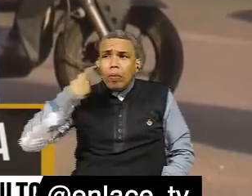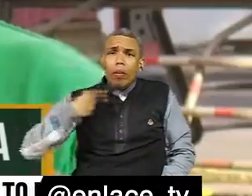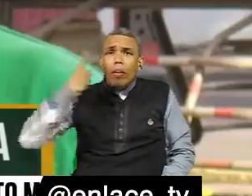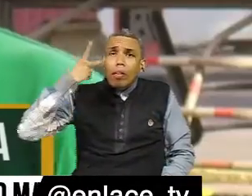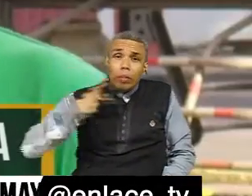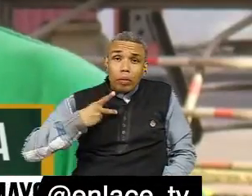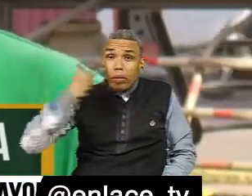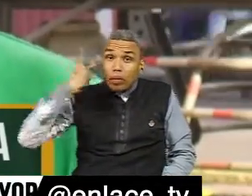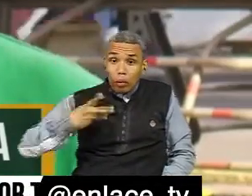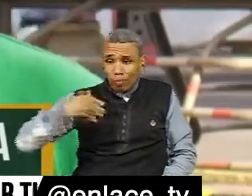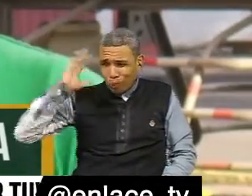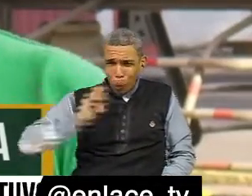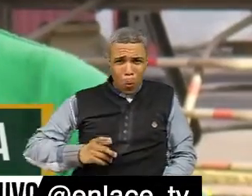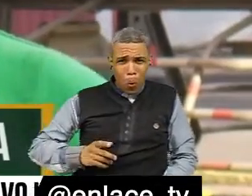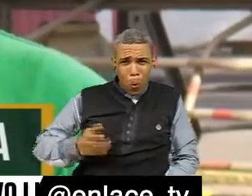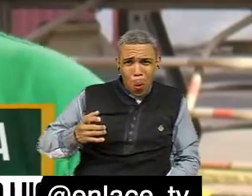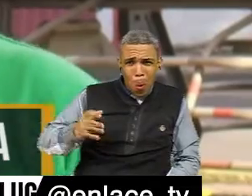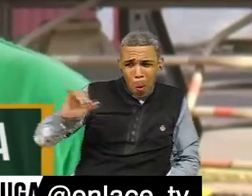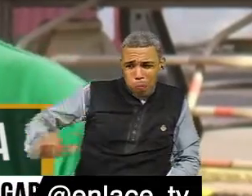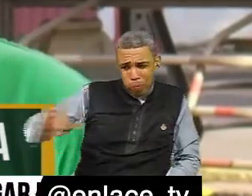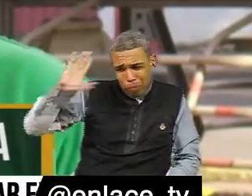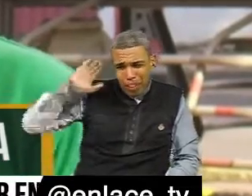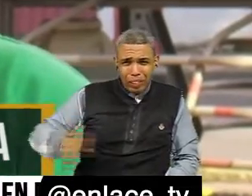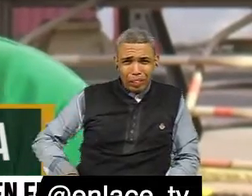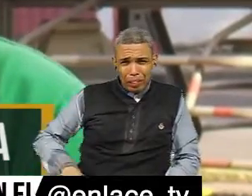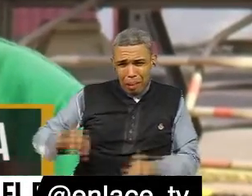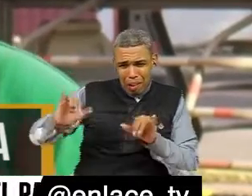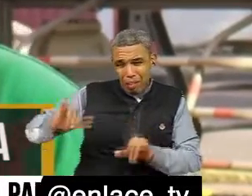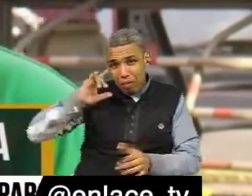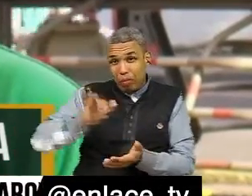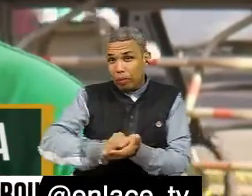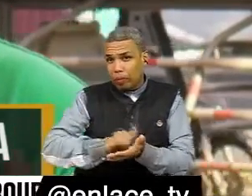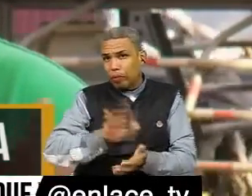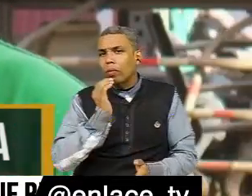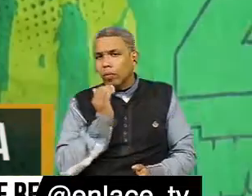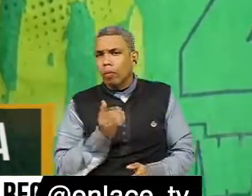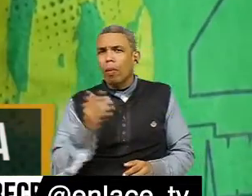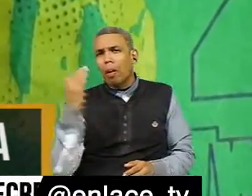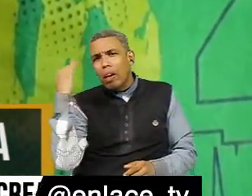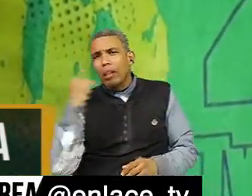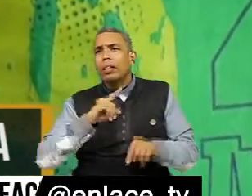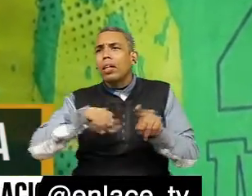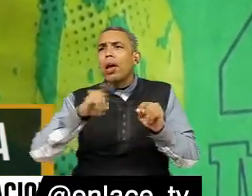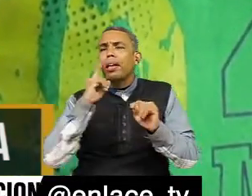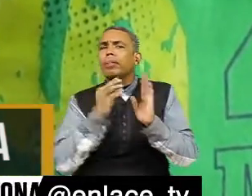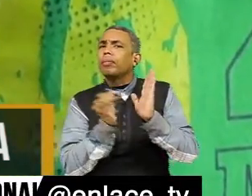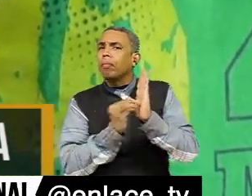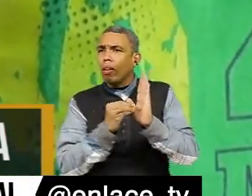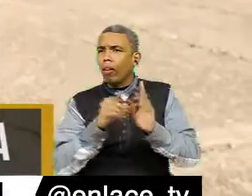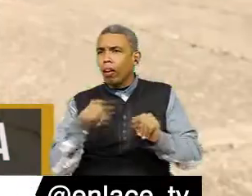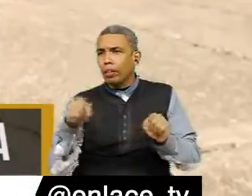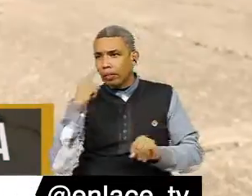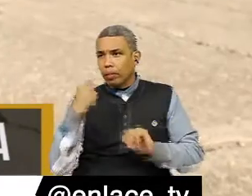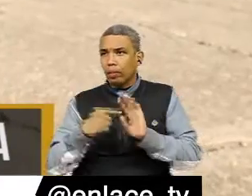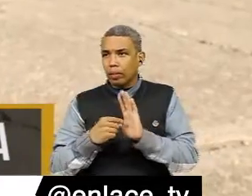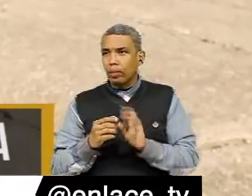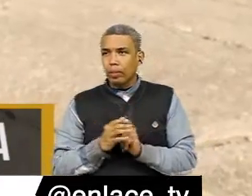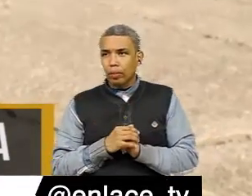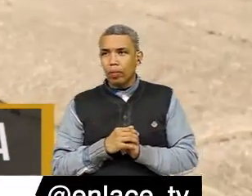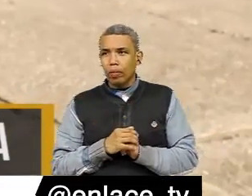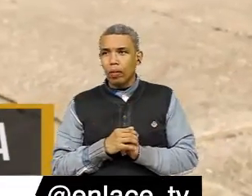tiene muchísimos días, tiene más de 15 días de estar destapado eso y han caído, como mi persona, han caído mucho. Pequeñas lesiones en su brazo y rodilla sufrió el